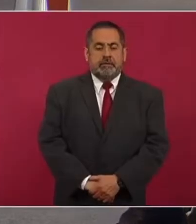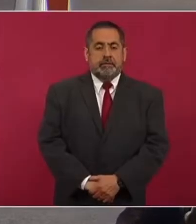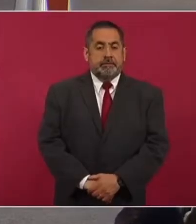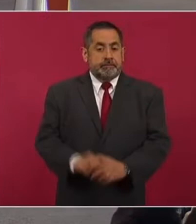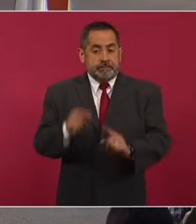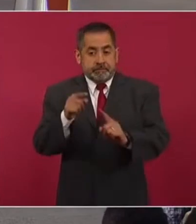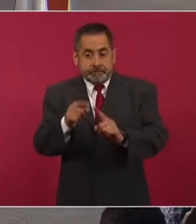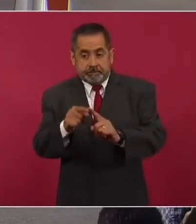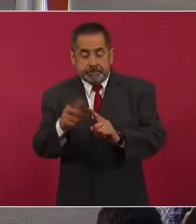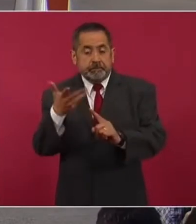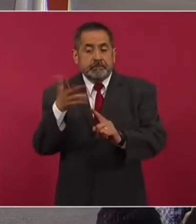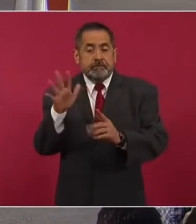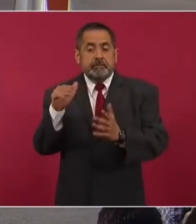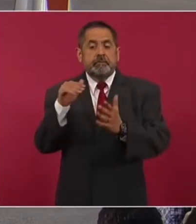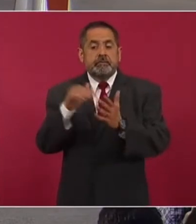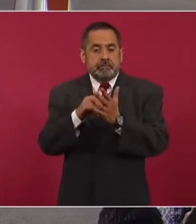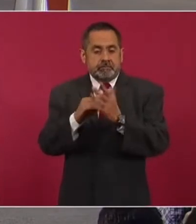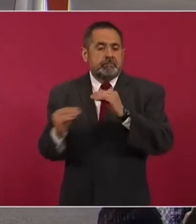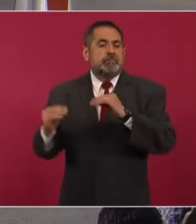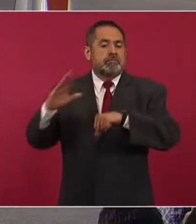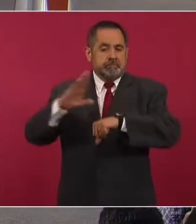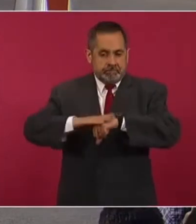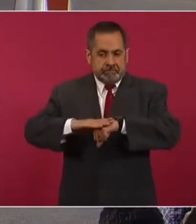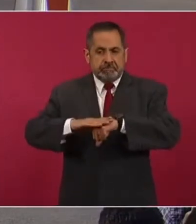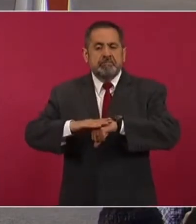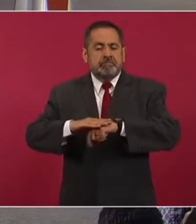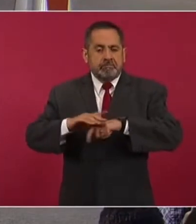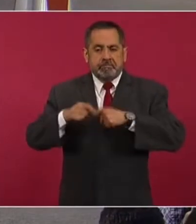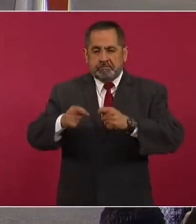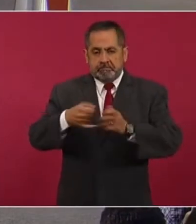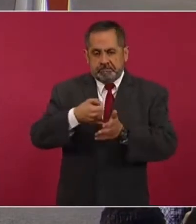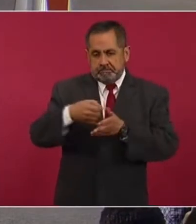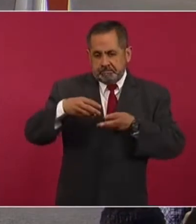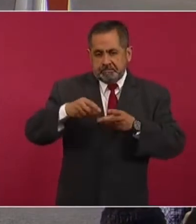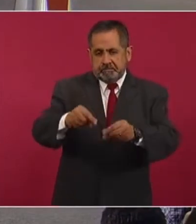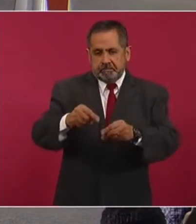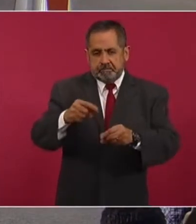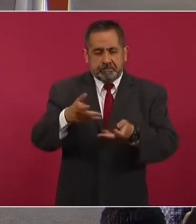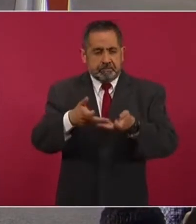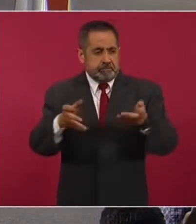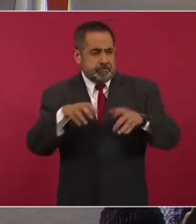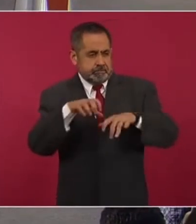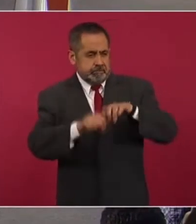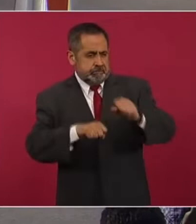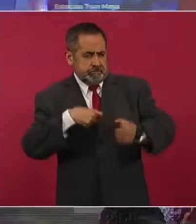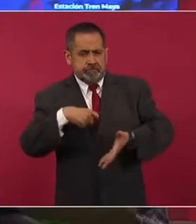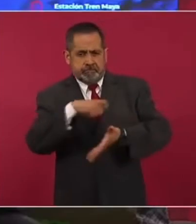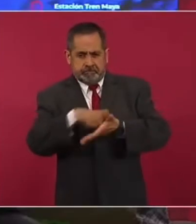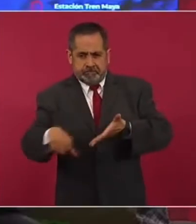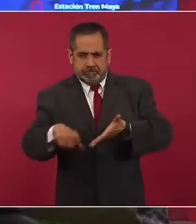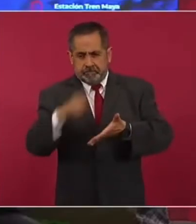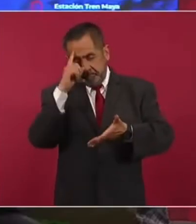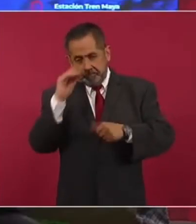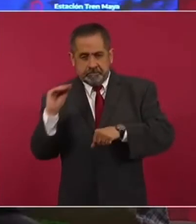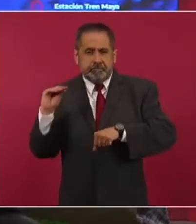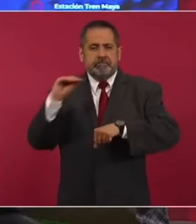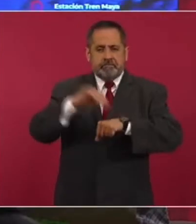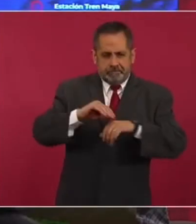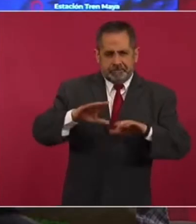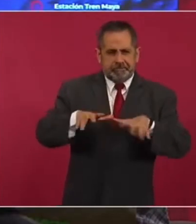son 10,000 hectáreas más adquiridas para ampliar la zona de reserva de